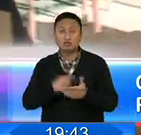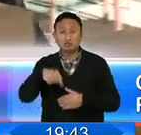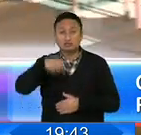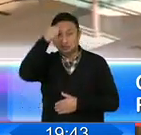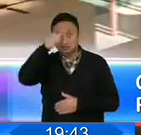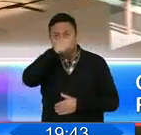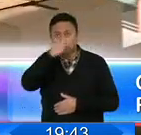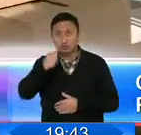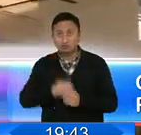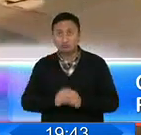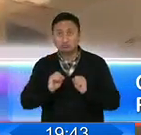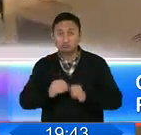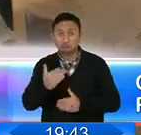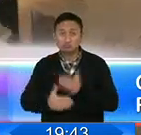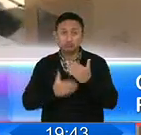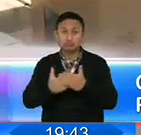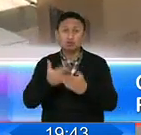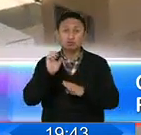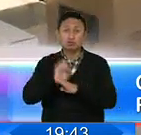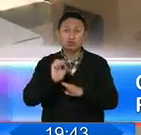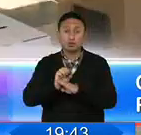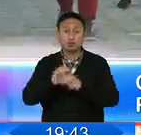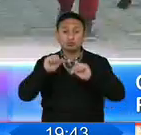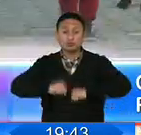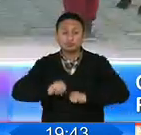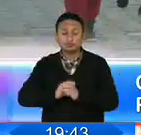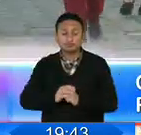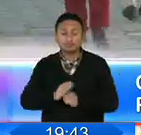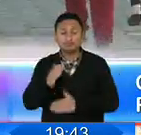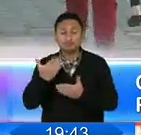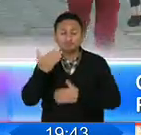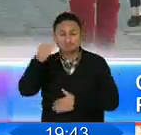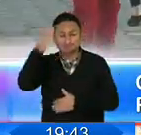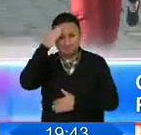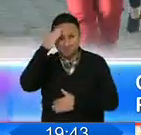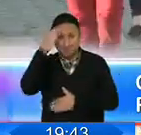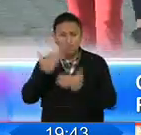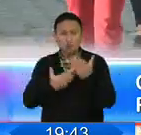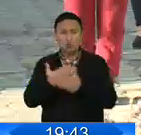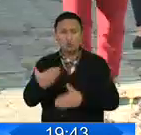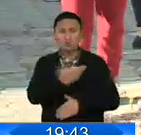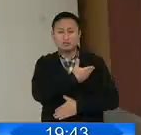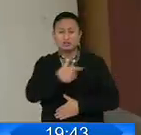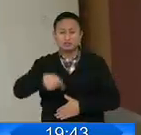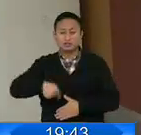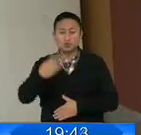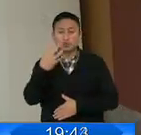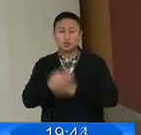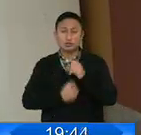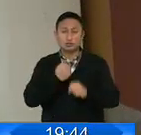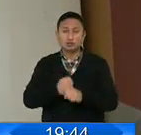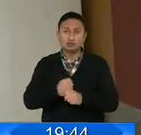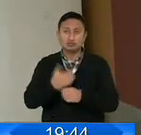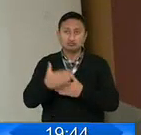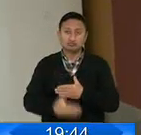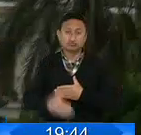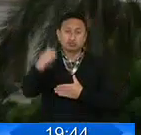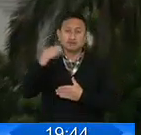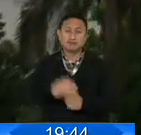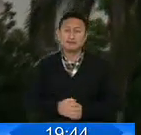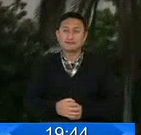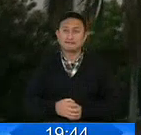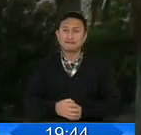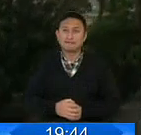una carrera electoral donde el Ecuador se prepara para conocer quién será el que maneje las riendas del país en los próximos 4 años, cuando